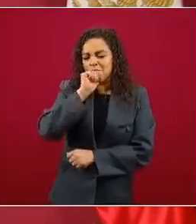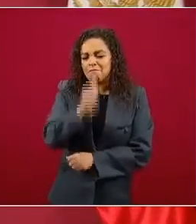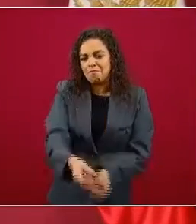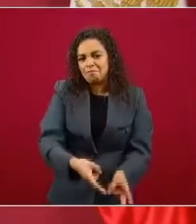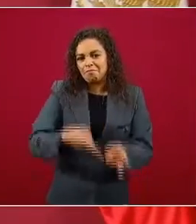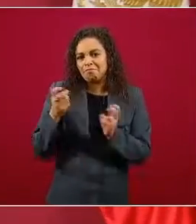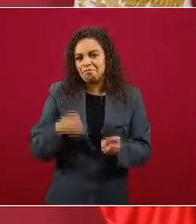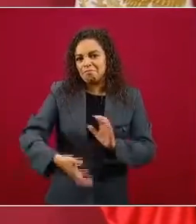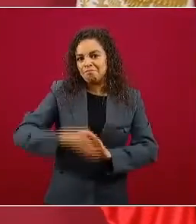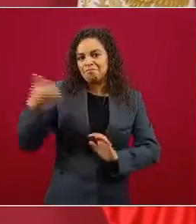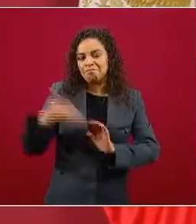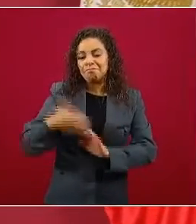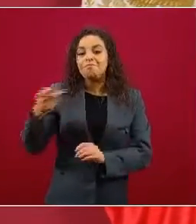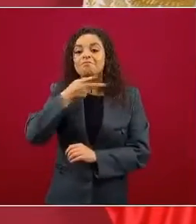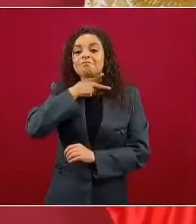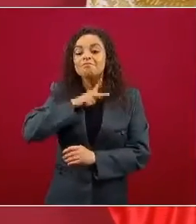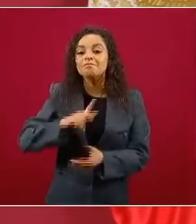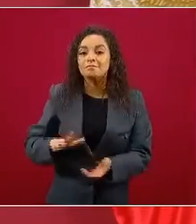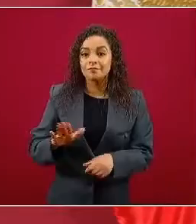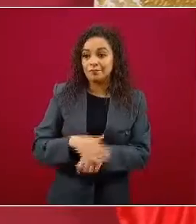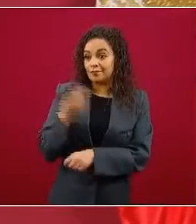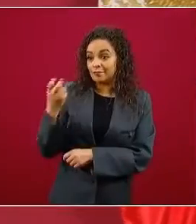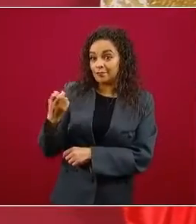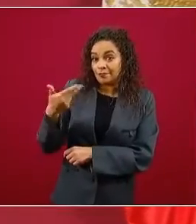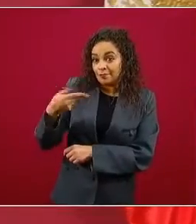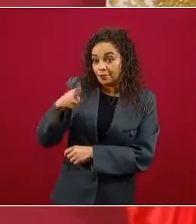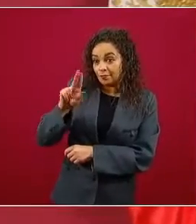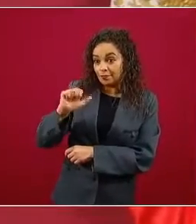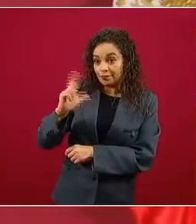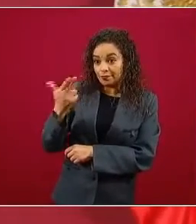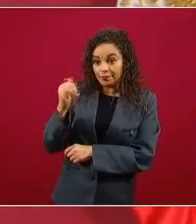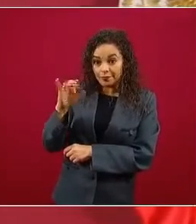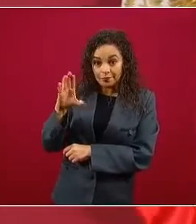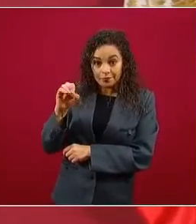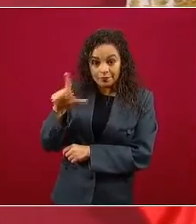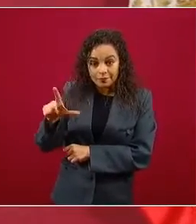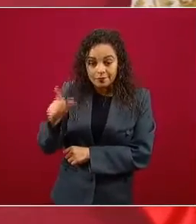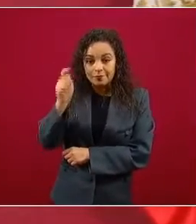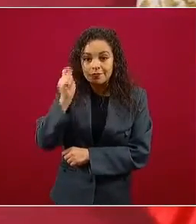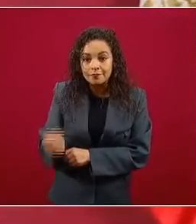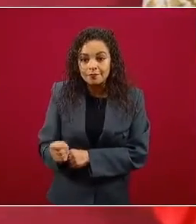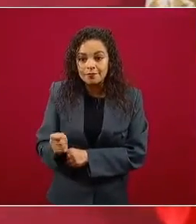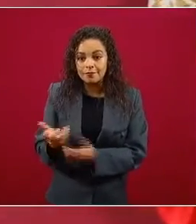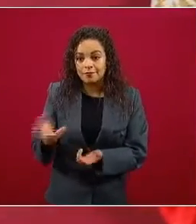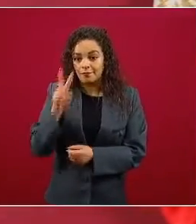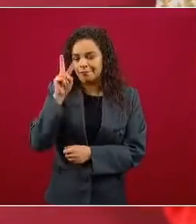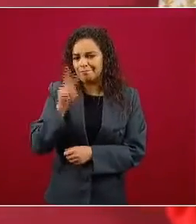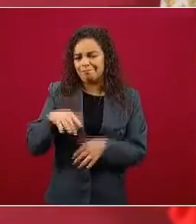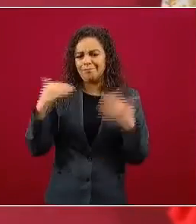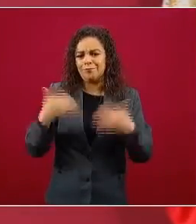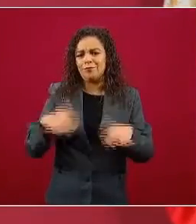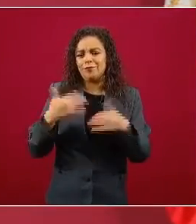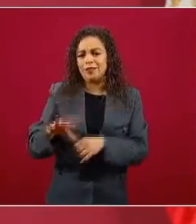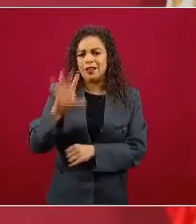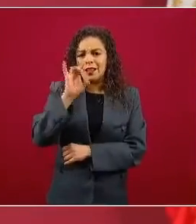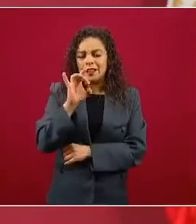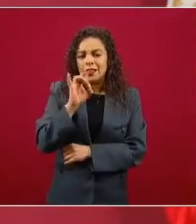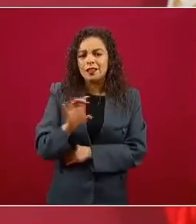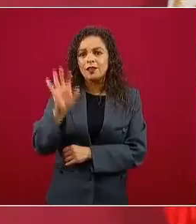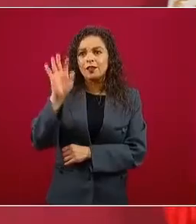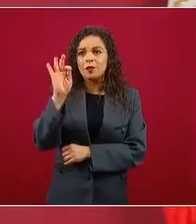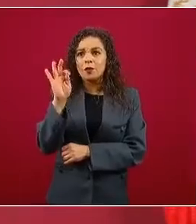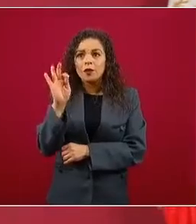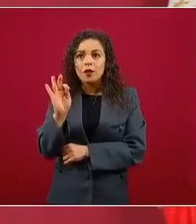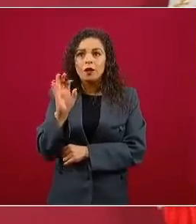porque el huachicol llegó a significar 30, 40,